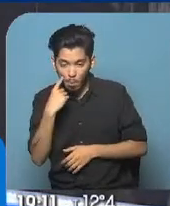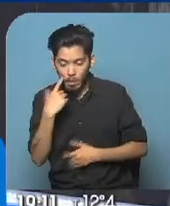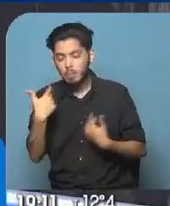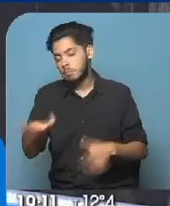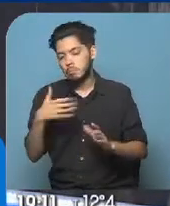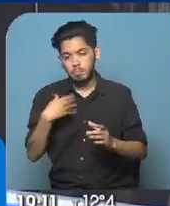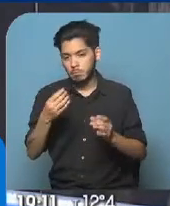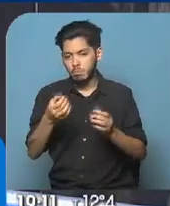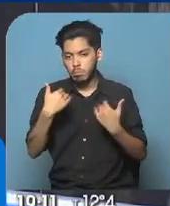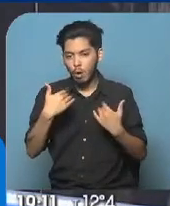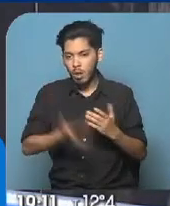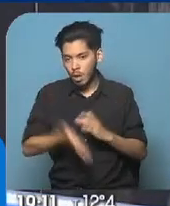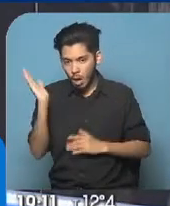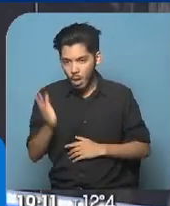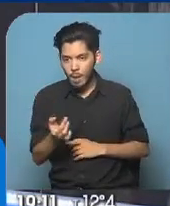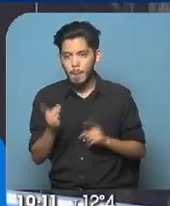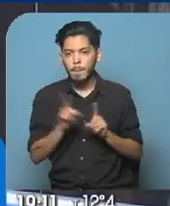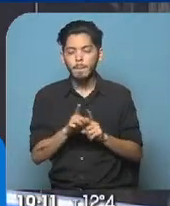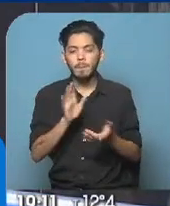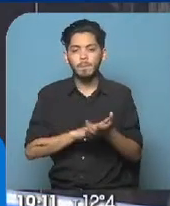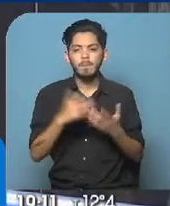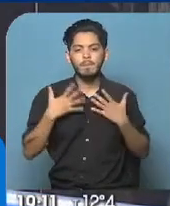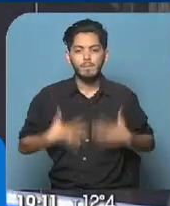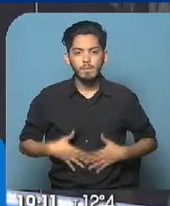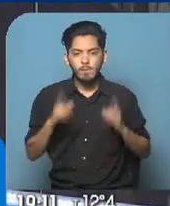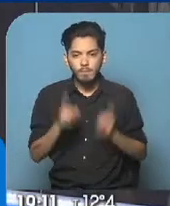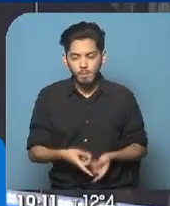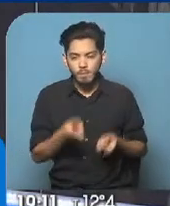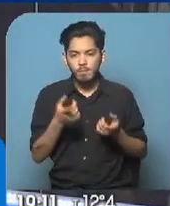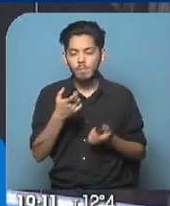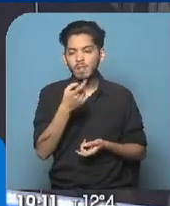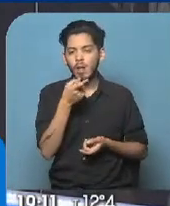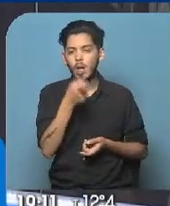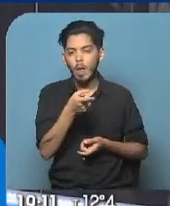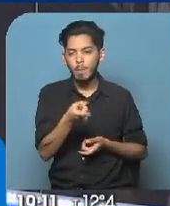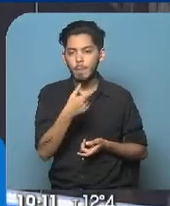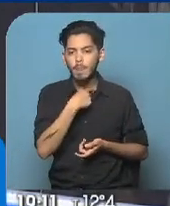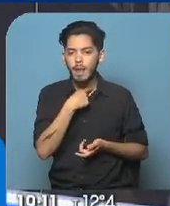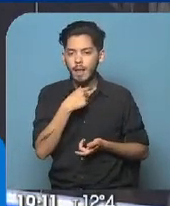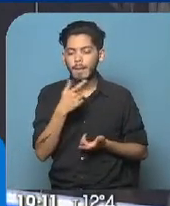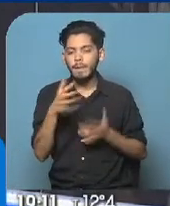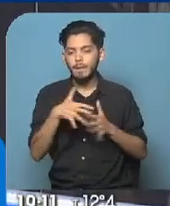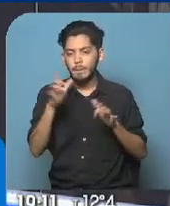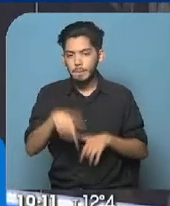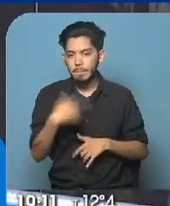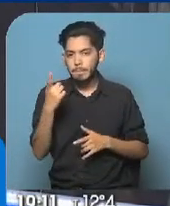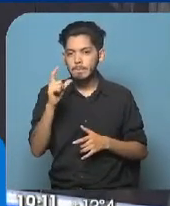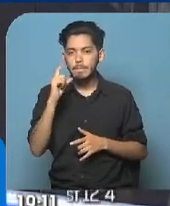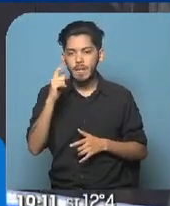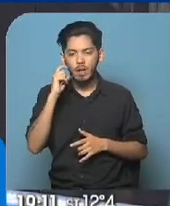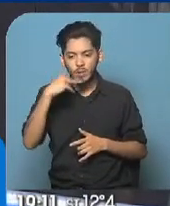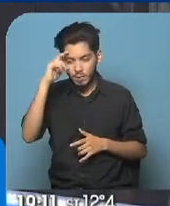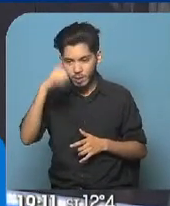conmovedor con respecto al cuerpo y con respecto a lo que vos querés que ocurra con lagóstena de aquí en más